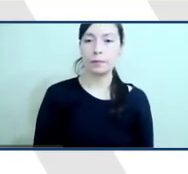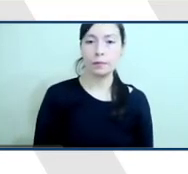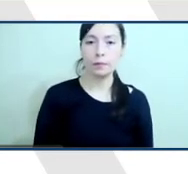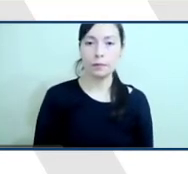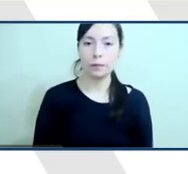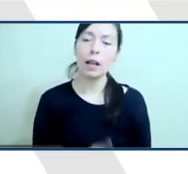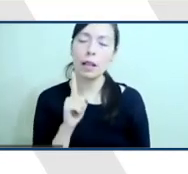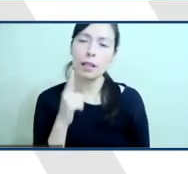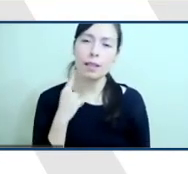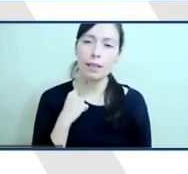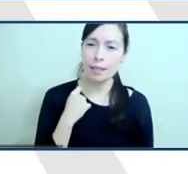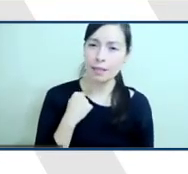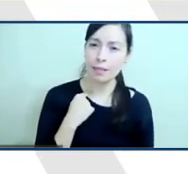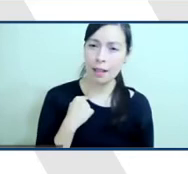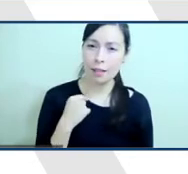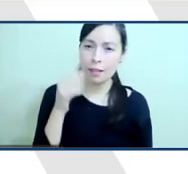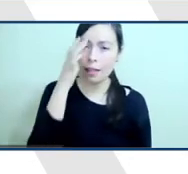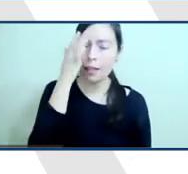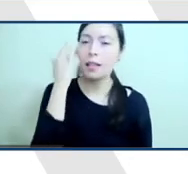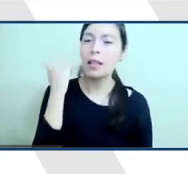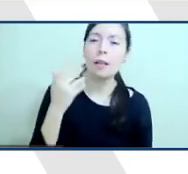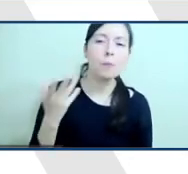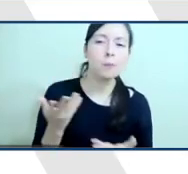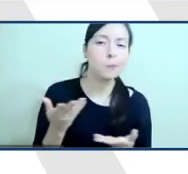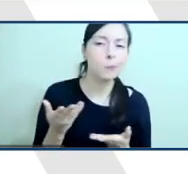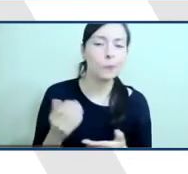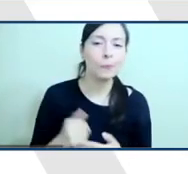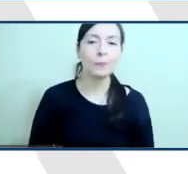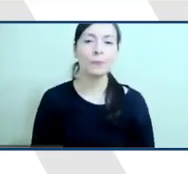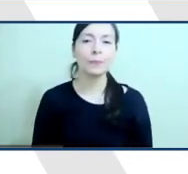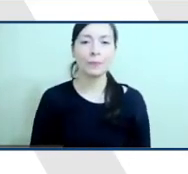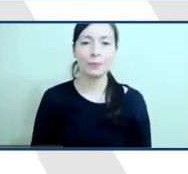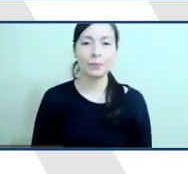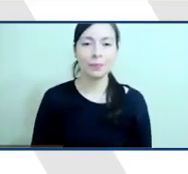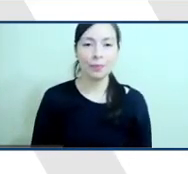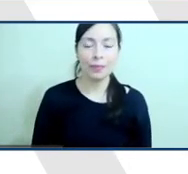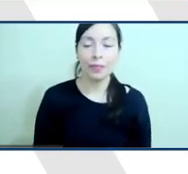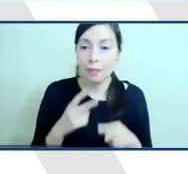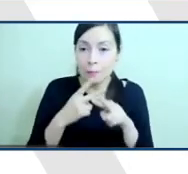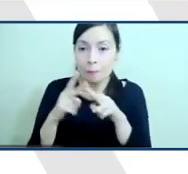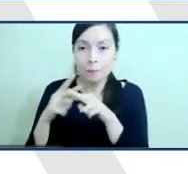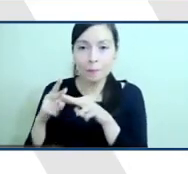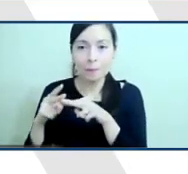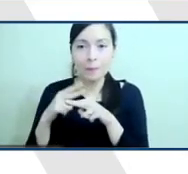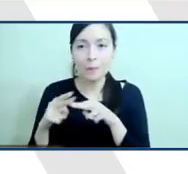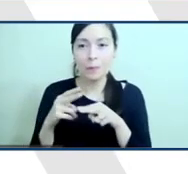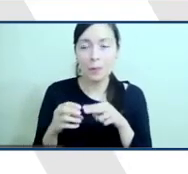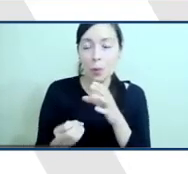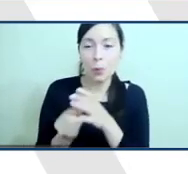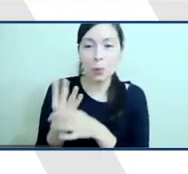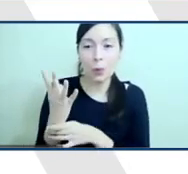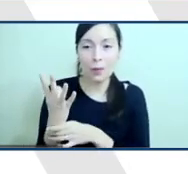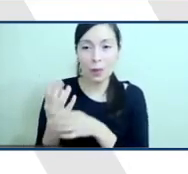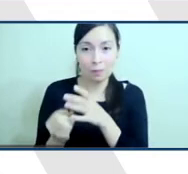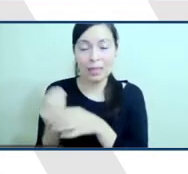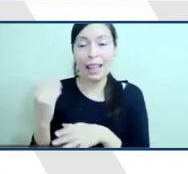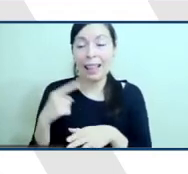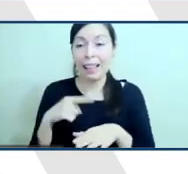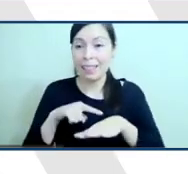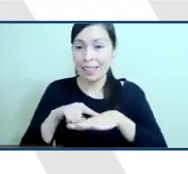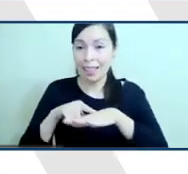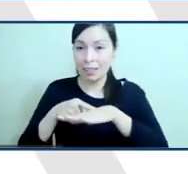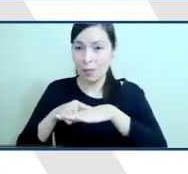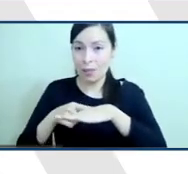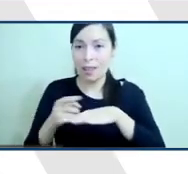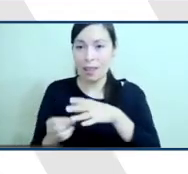cosas interesantes que ocurrieron en Montezuma es que iban tratando de incorporar muchos adelantos tecnológicos a su